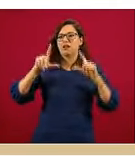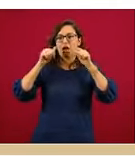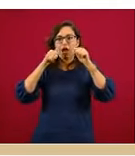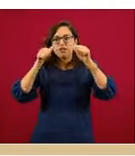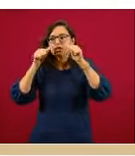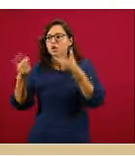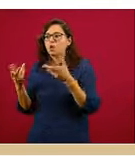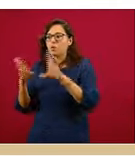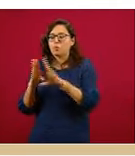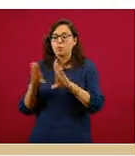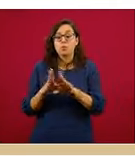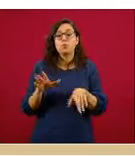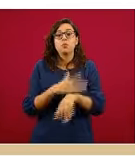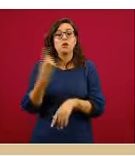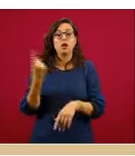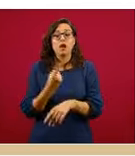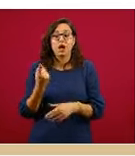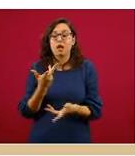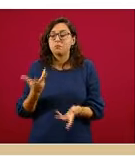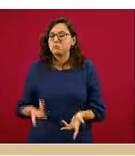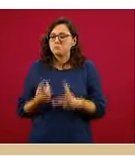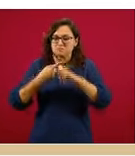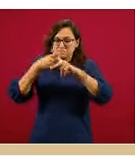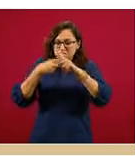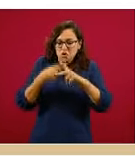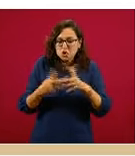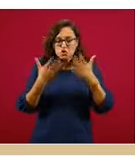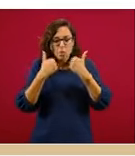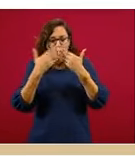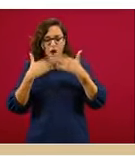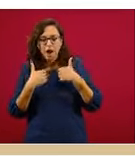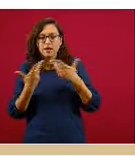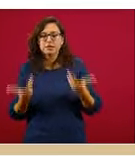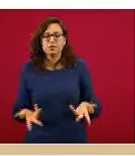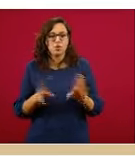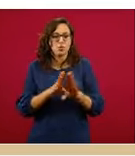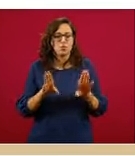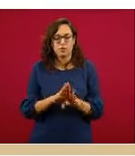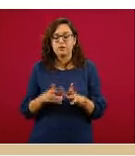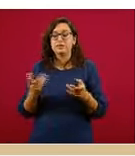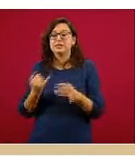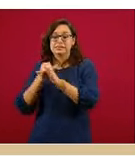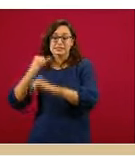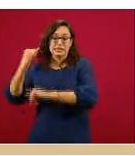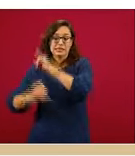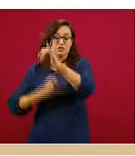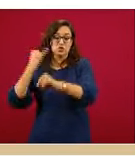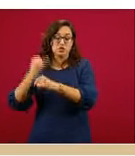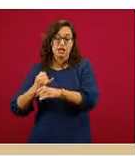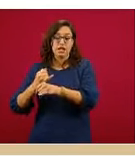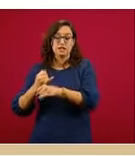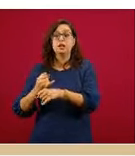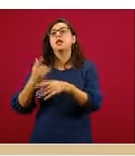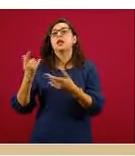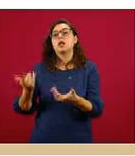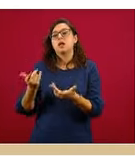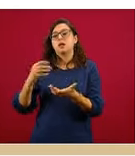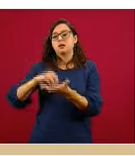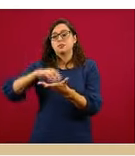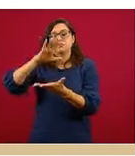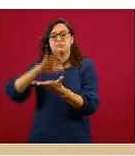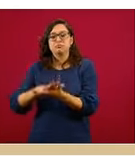con cifras actualizadas a través de encuestas nacionales, a nivel internacional, el dato que se genera en unidades de atención